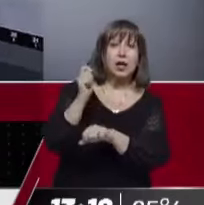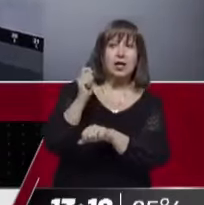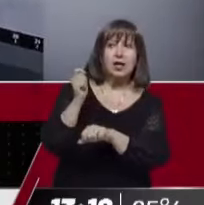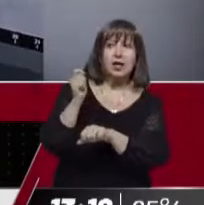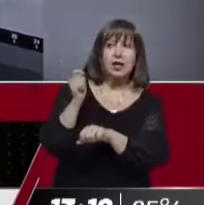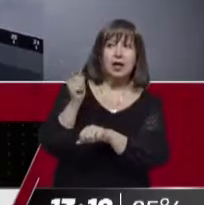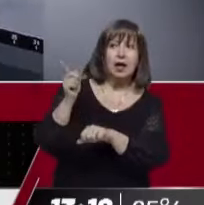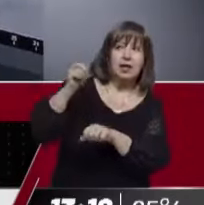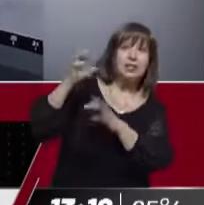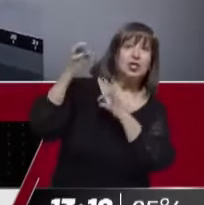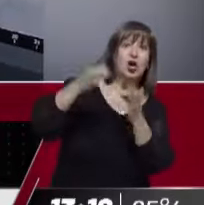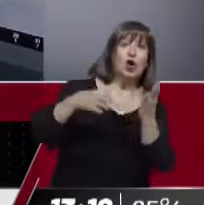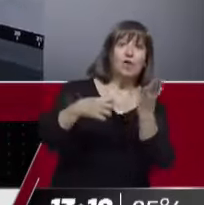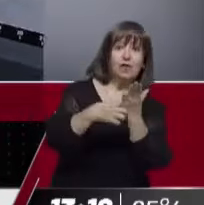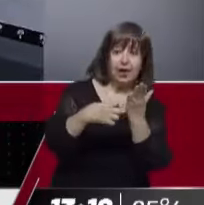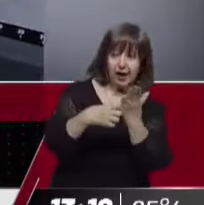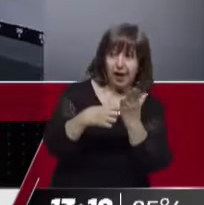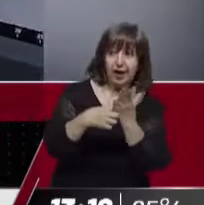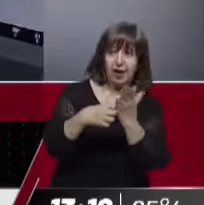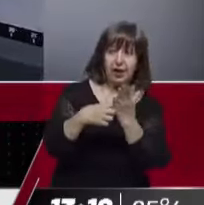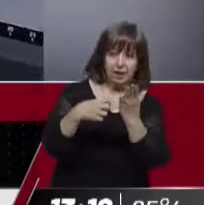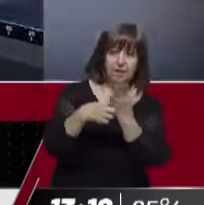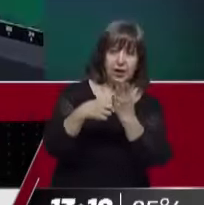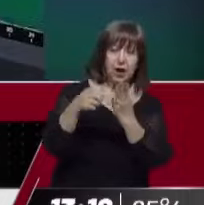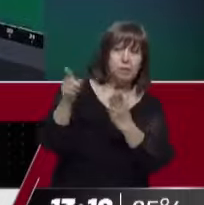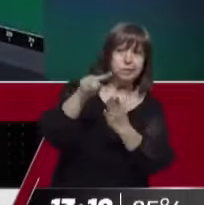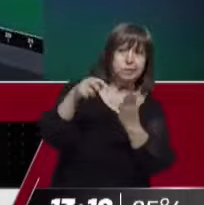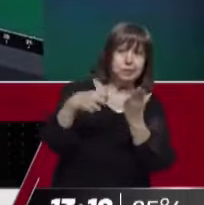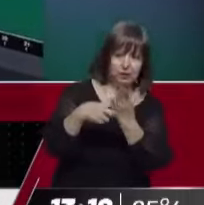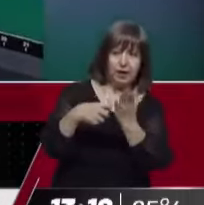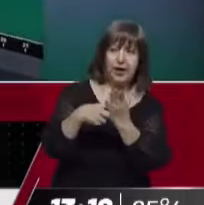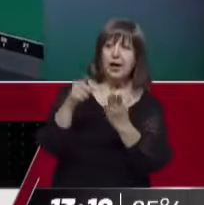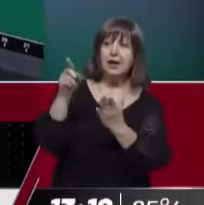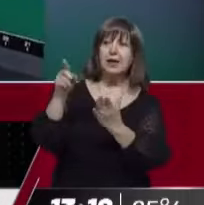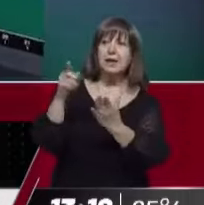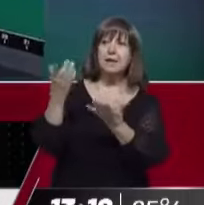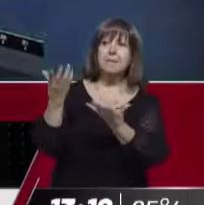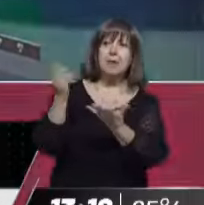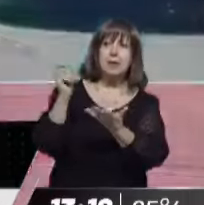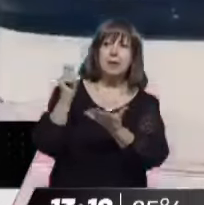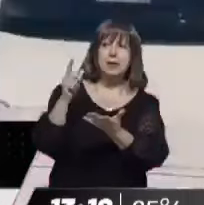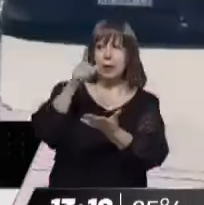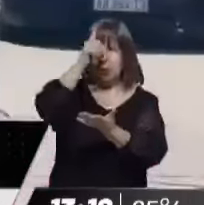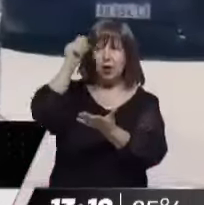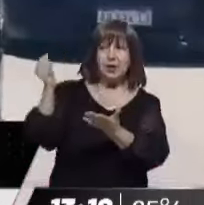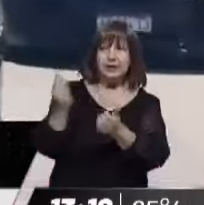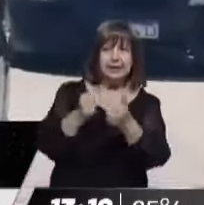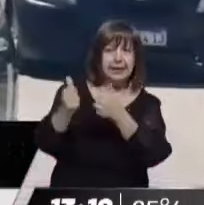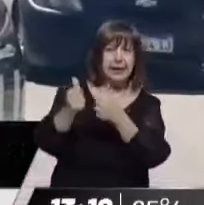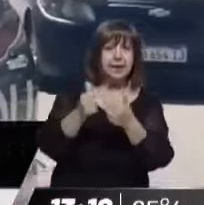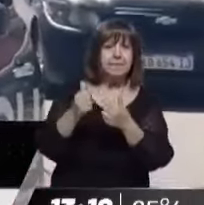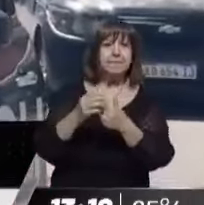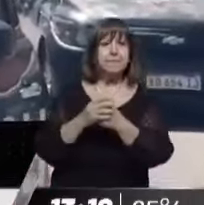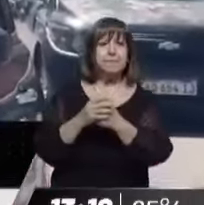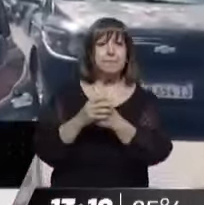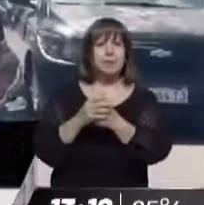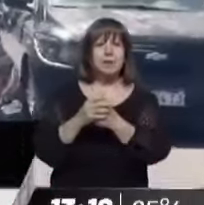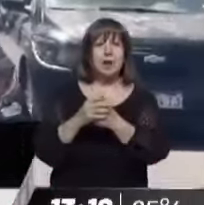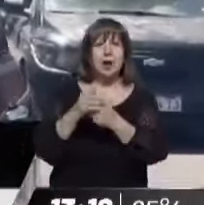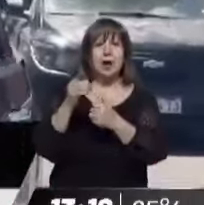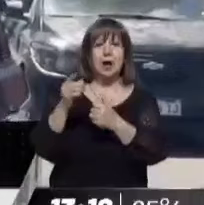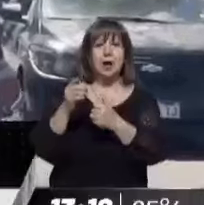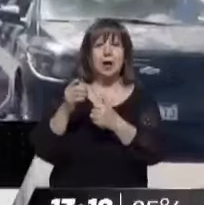fiscal trabajando. Ahí vemos entonces que justamente con la información que nos llega está la policía de Mendoza, acercó este móvil, el